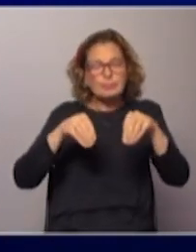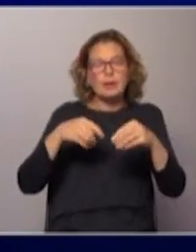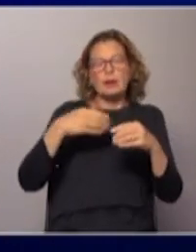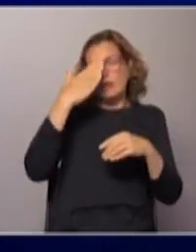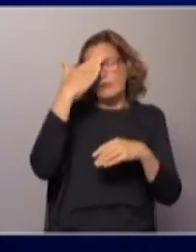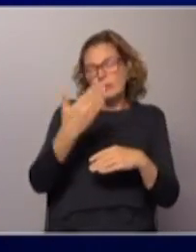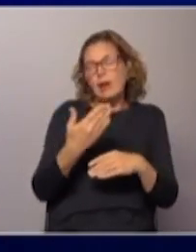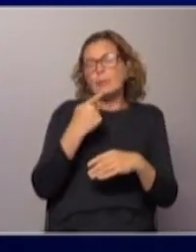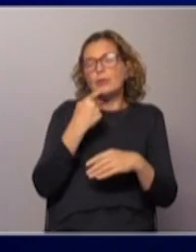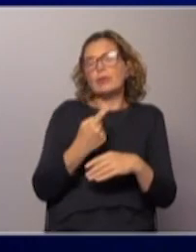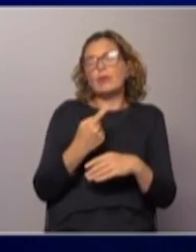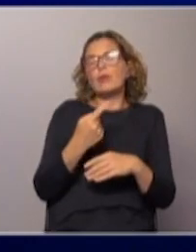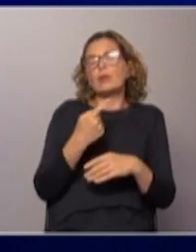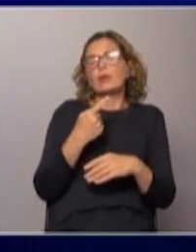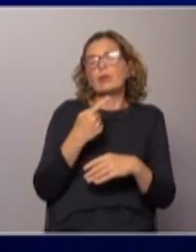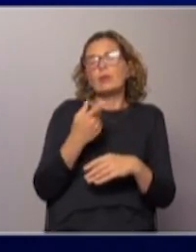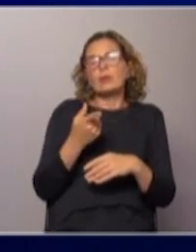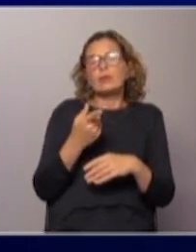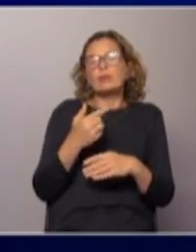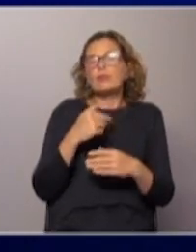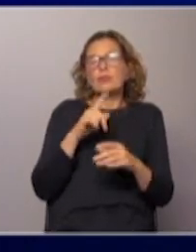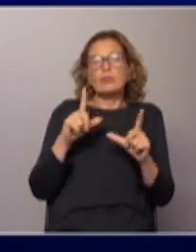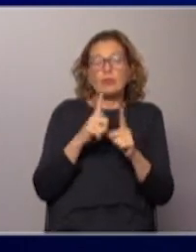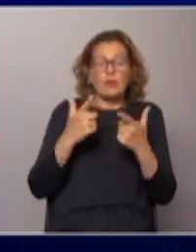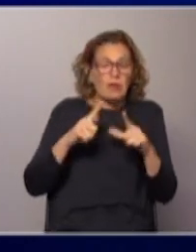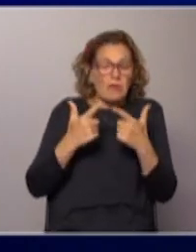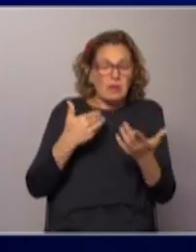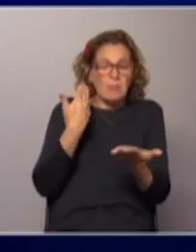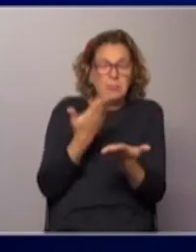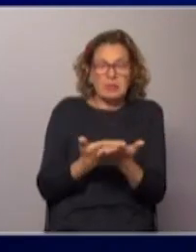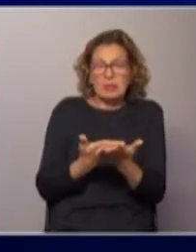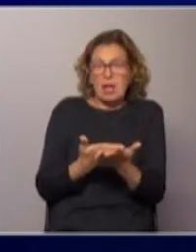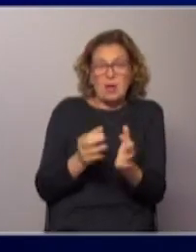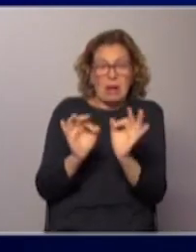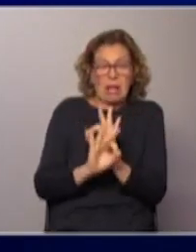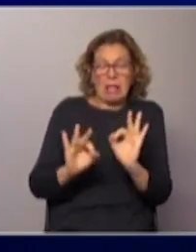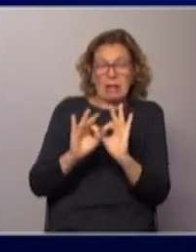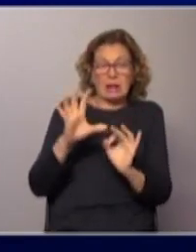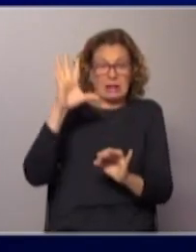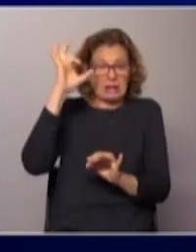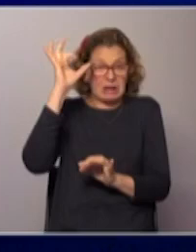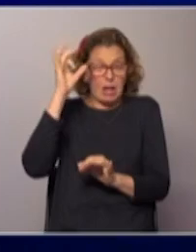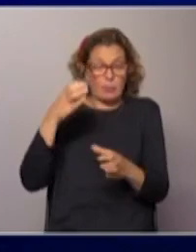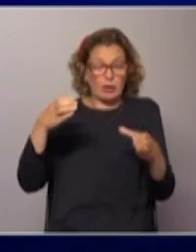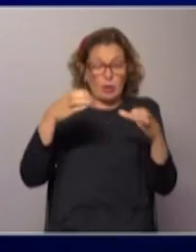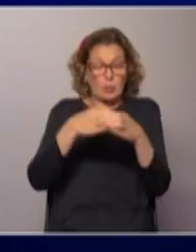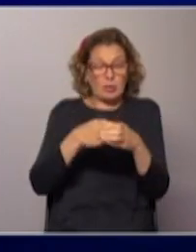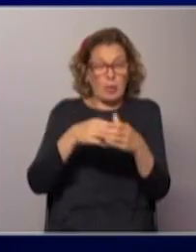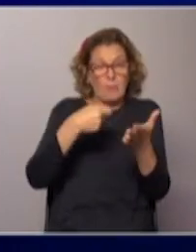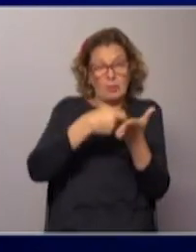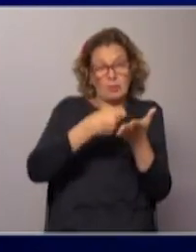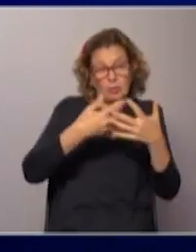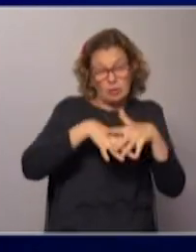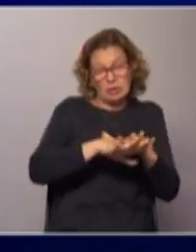presenta el frente amplio subrayó que todavía no se había presentado en ningún ámbito del senado para empezar en la comisión de presupuestos